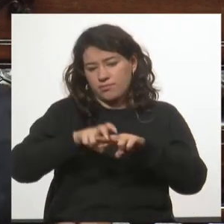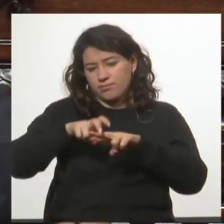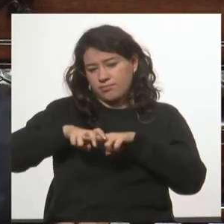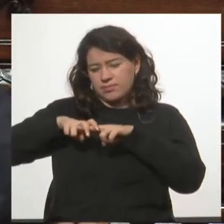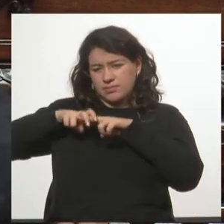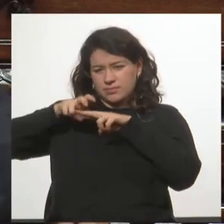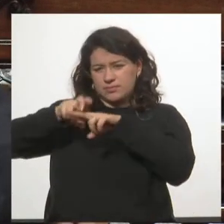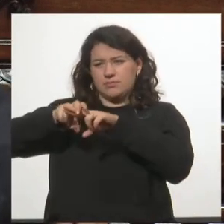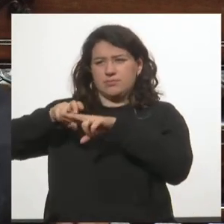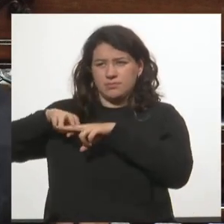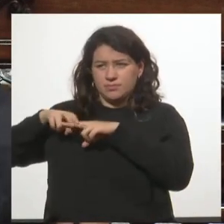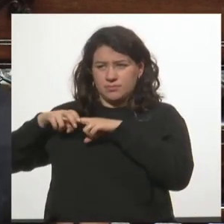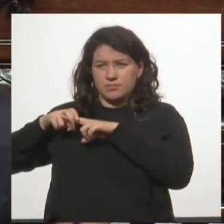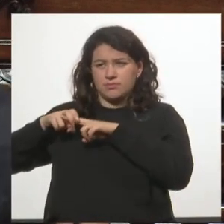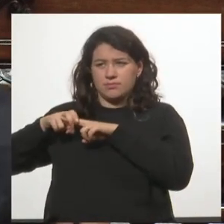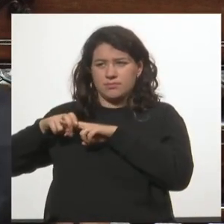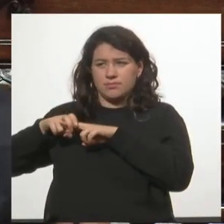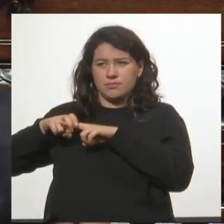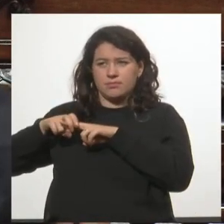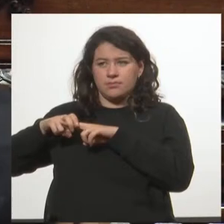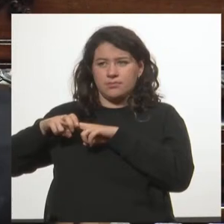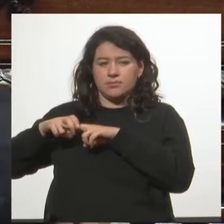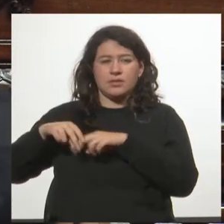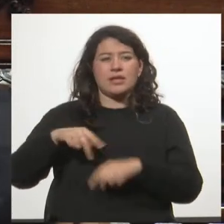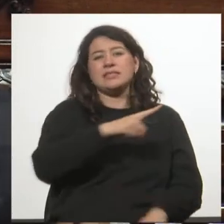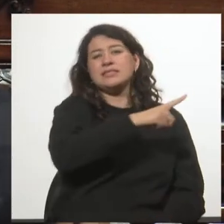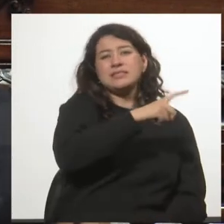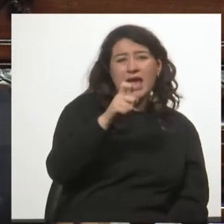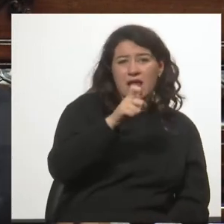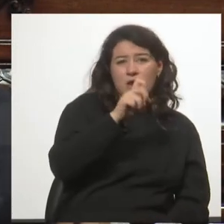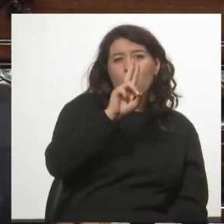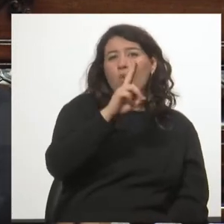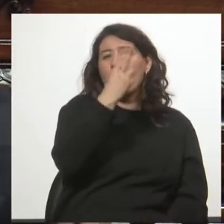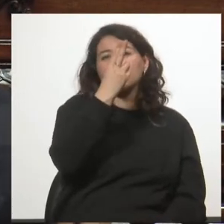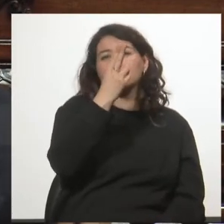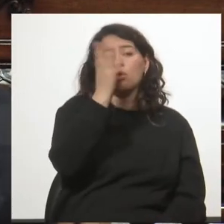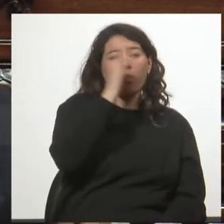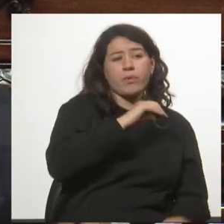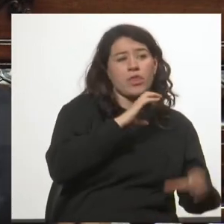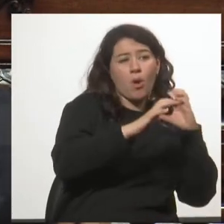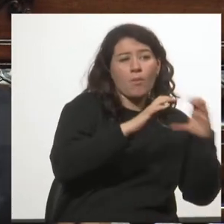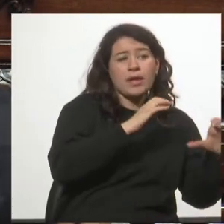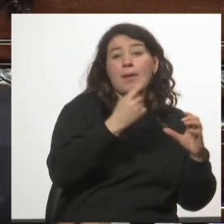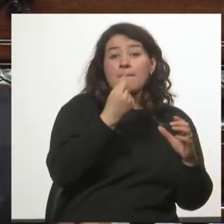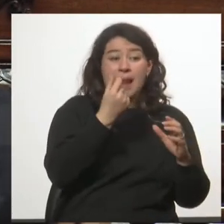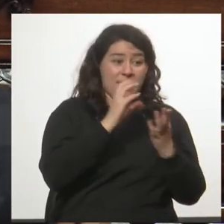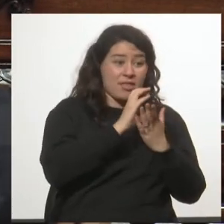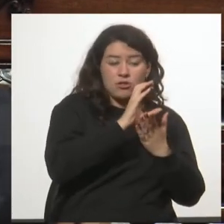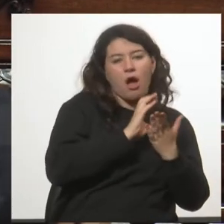y dejaba a cientos de uruguayos sin comunicación telefónica